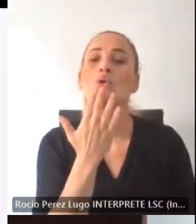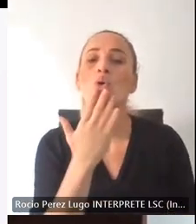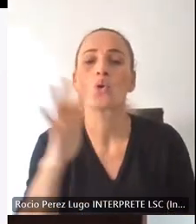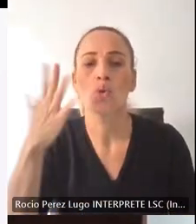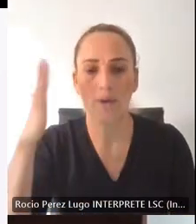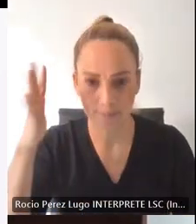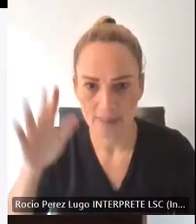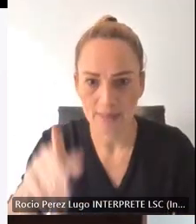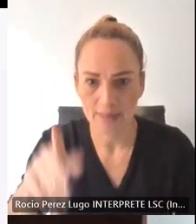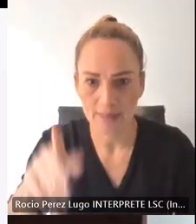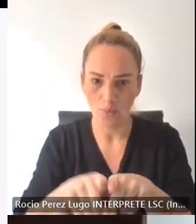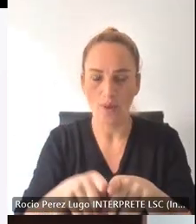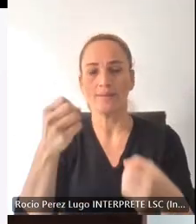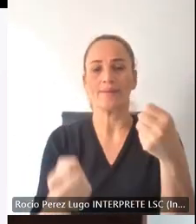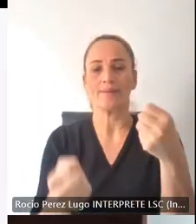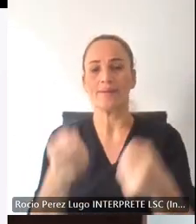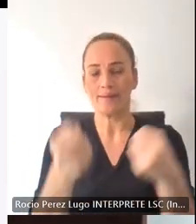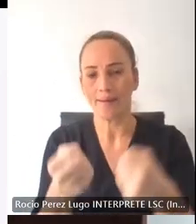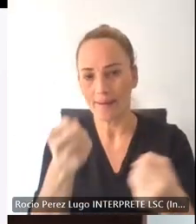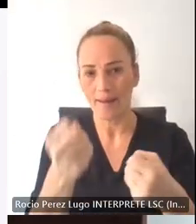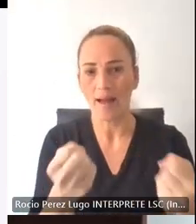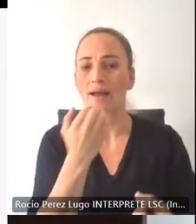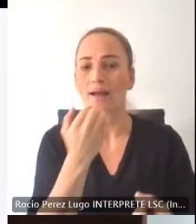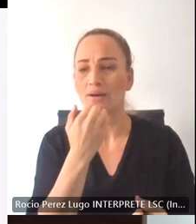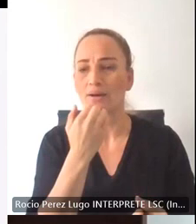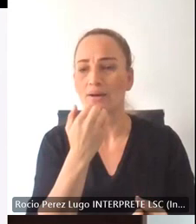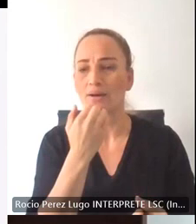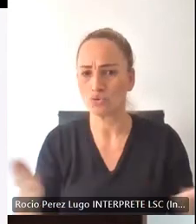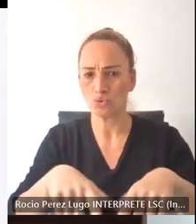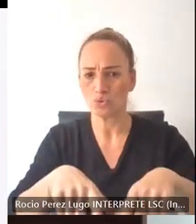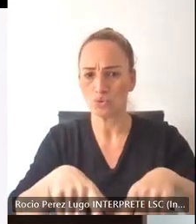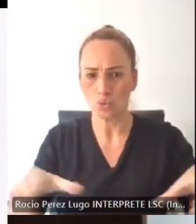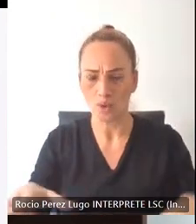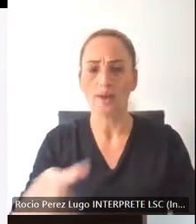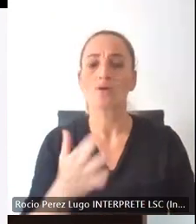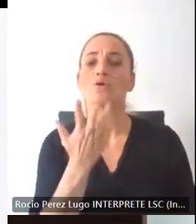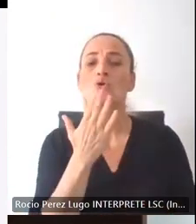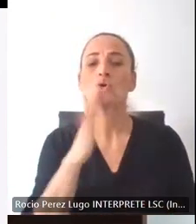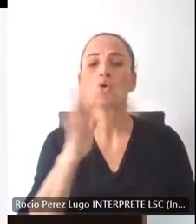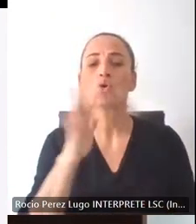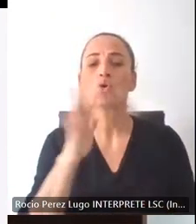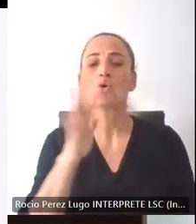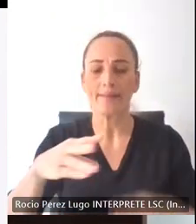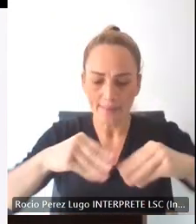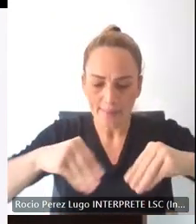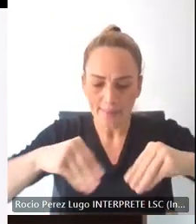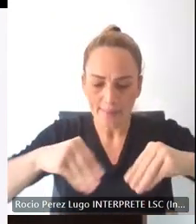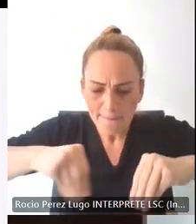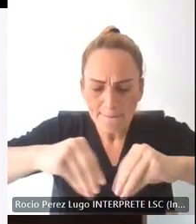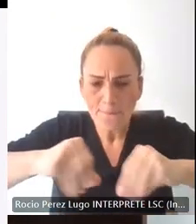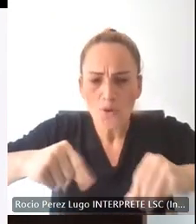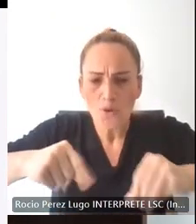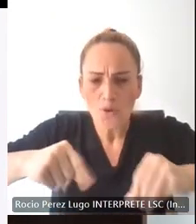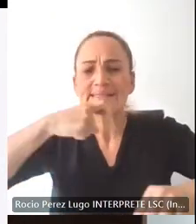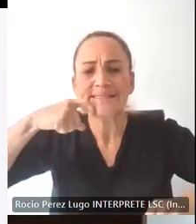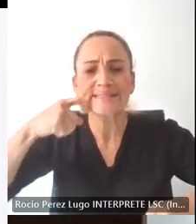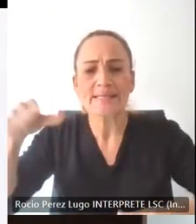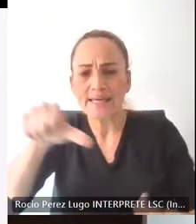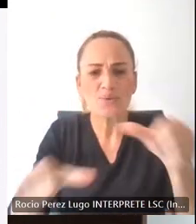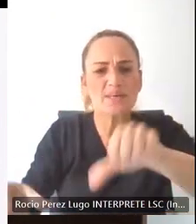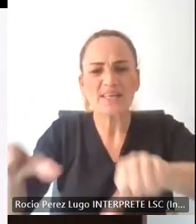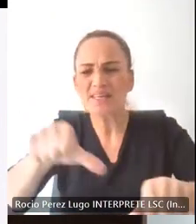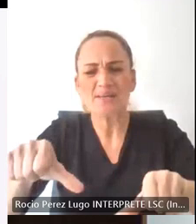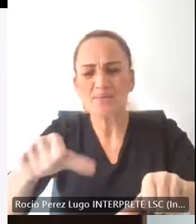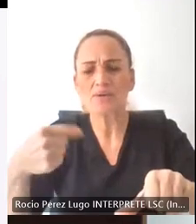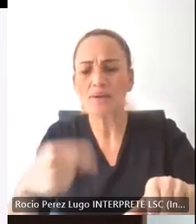tenemos también en el carro, es el que encontramos en áreas comunes. El amarillo es un extintor de polvo químico seco. Cuando vemos que nos dice polvo químico